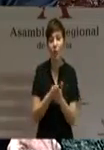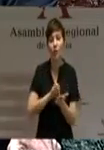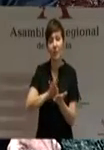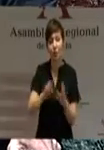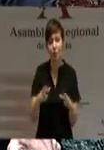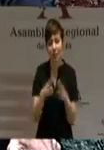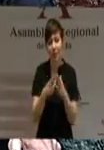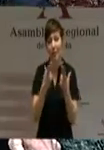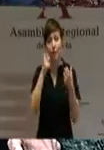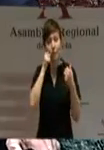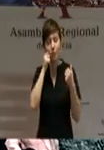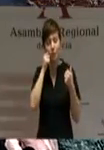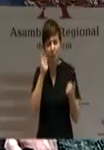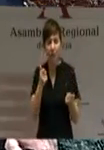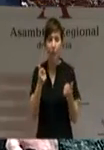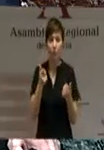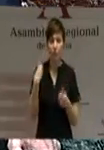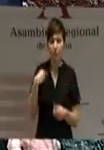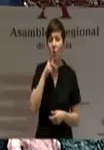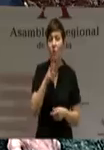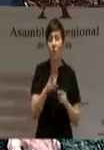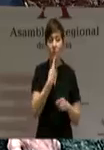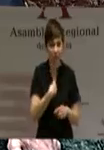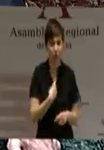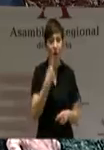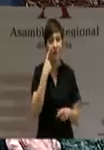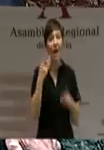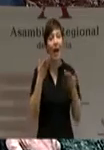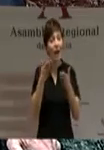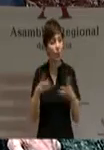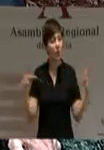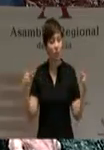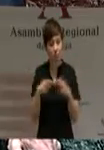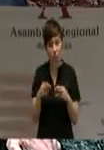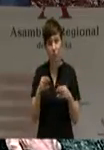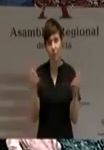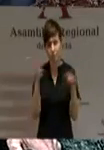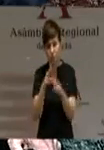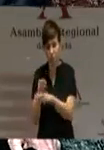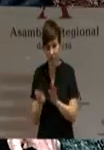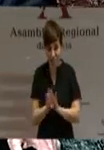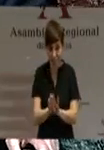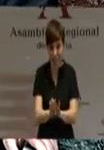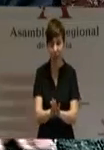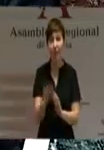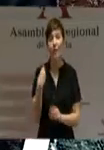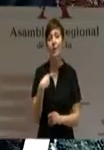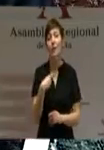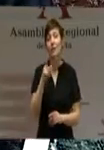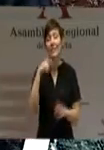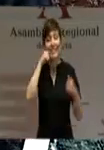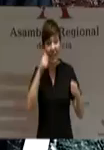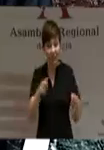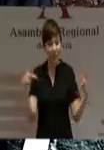y sociales. Díganos si van a seguir suprimiendo ayudas y prestaciones a los más necesitados, si van a recortar nuevamente la